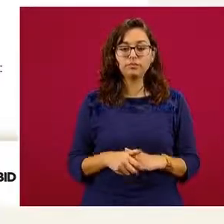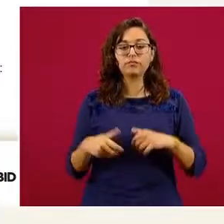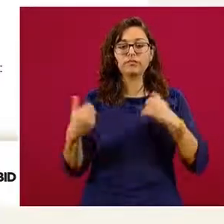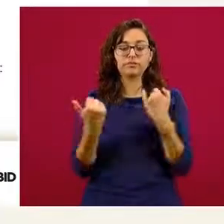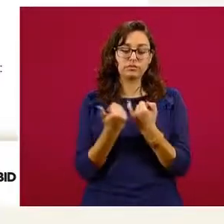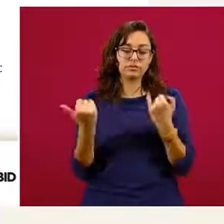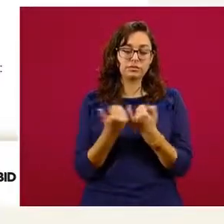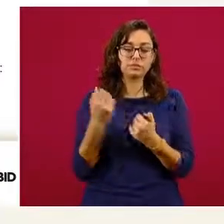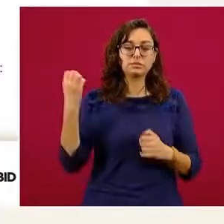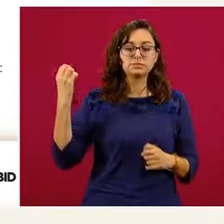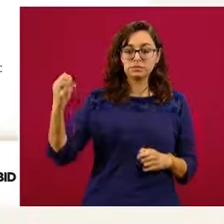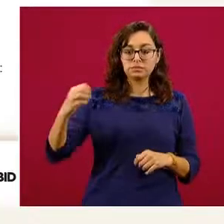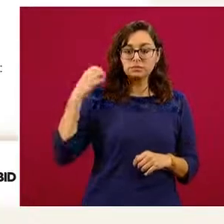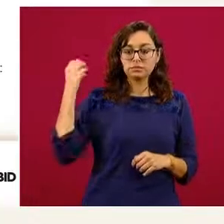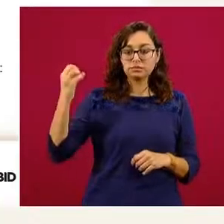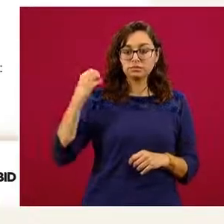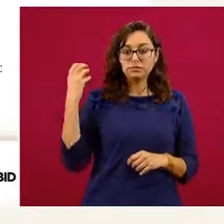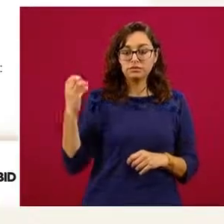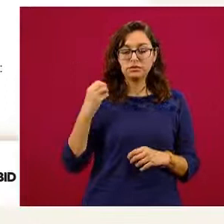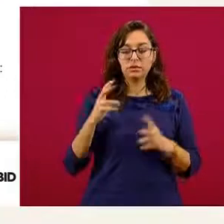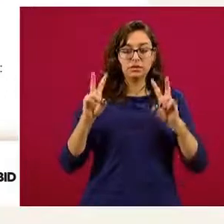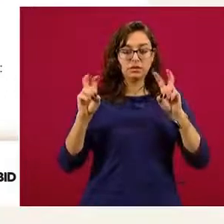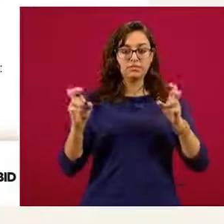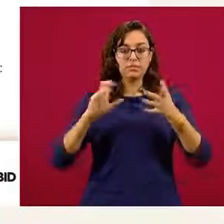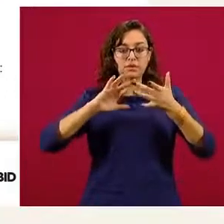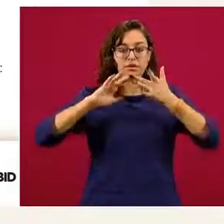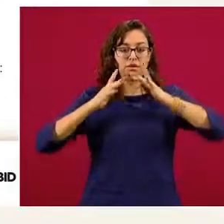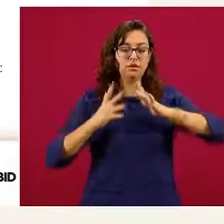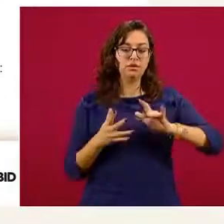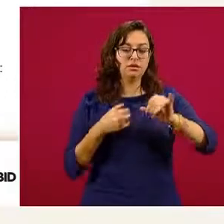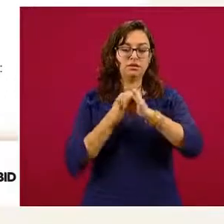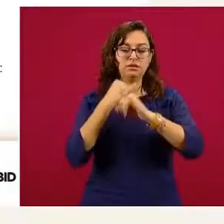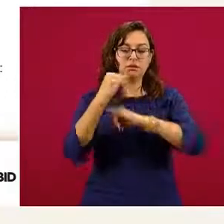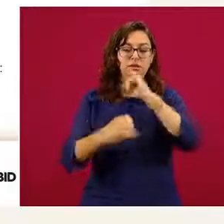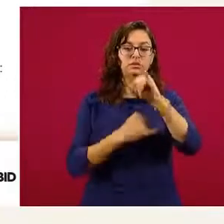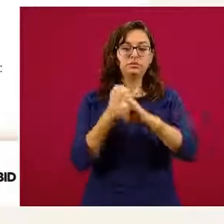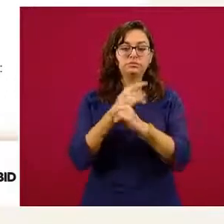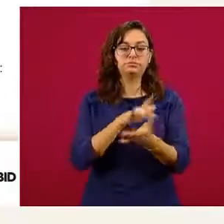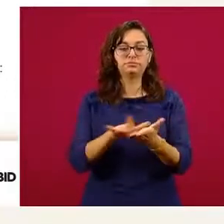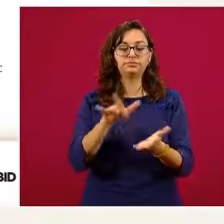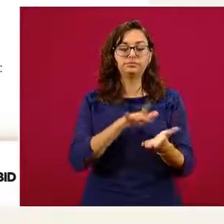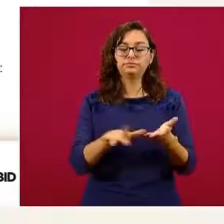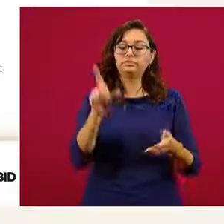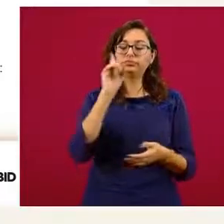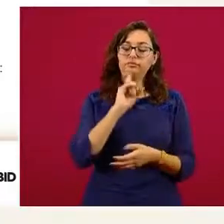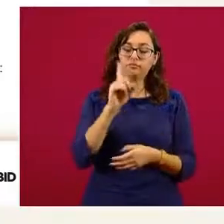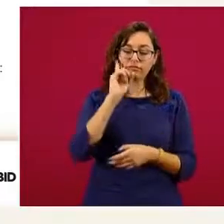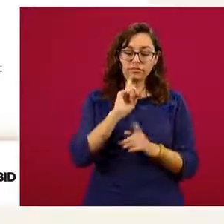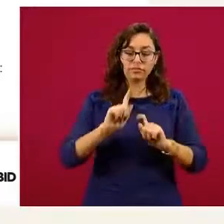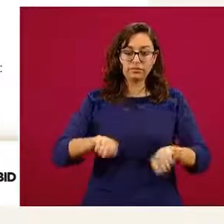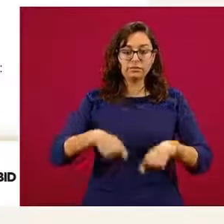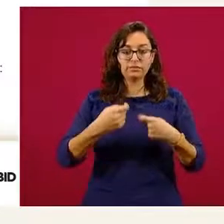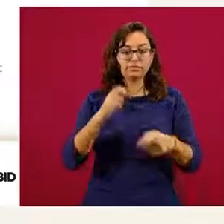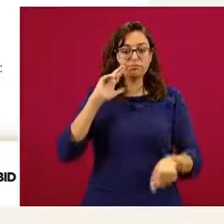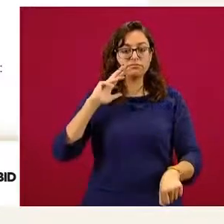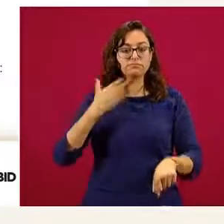exposición de las redes internacionales de apoyo a las mujeres empresarias a cargo del Banco Interamericano de